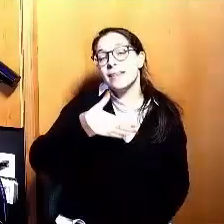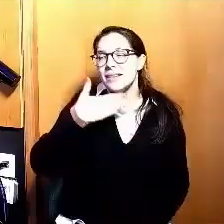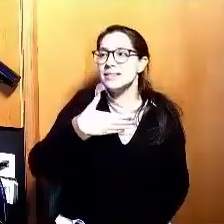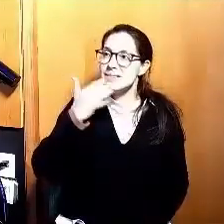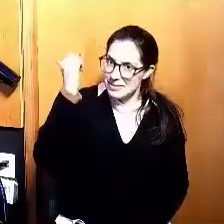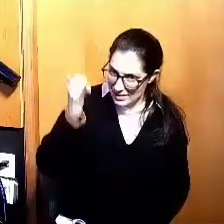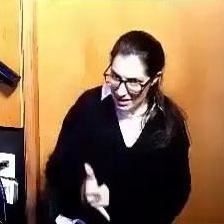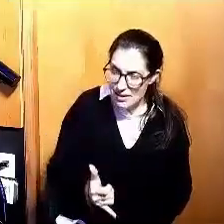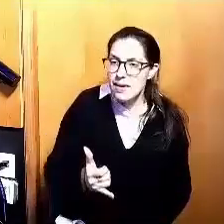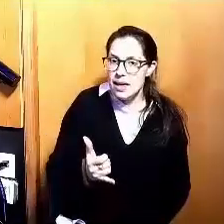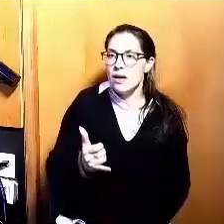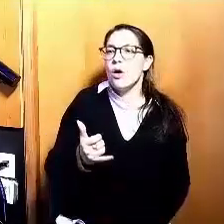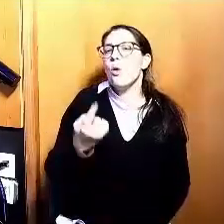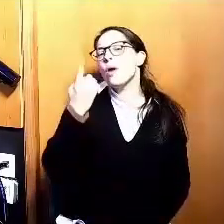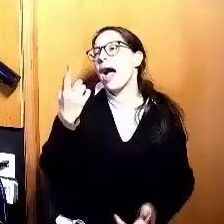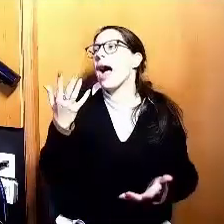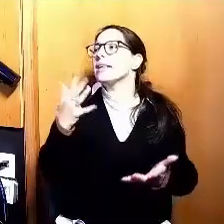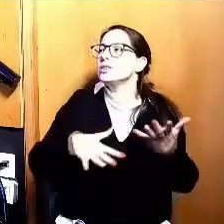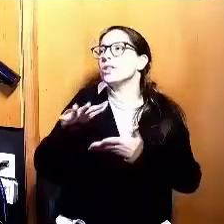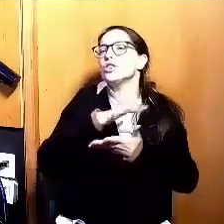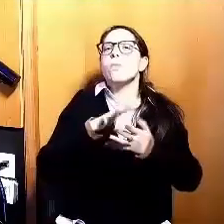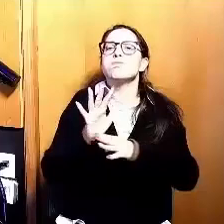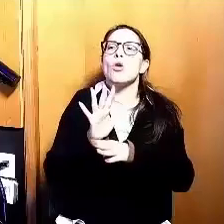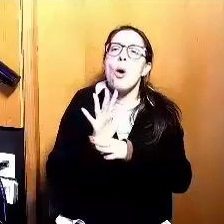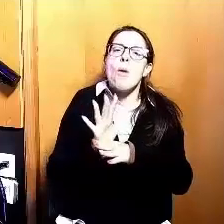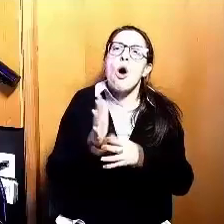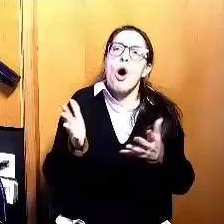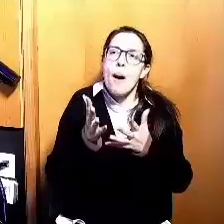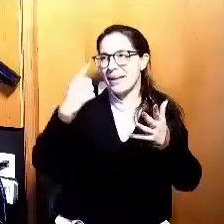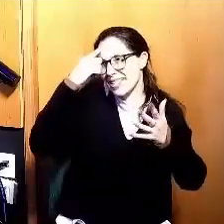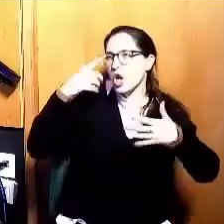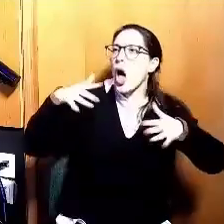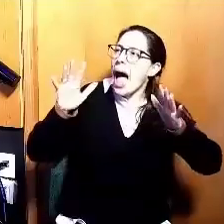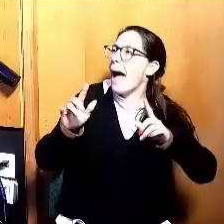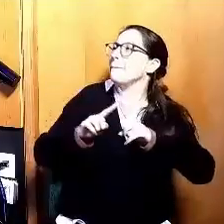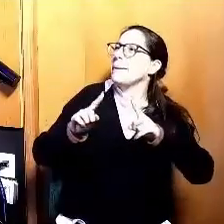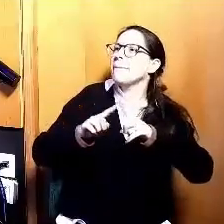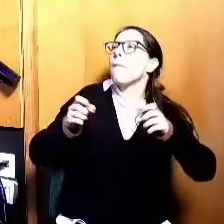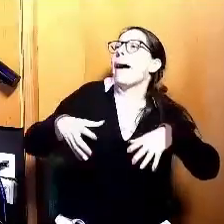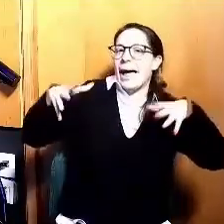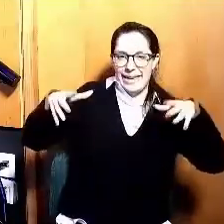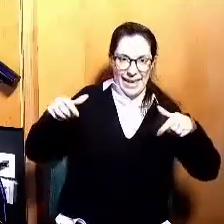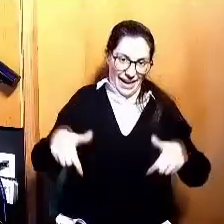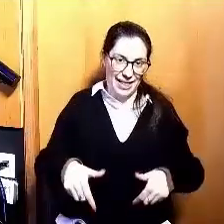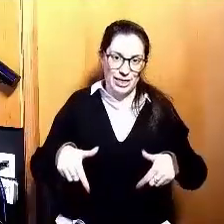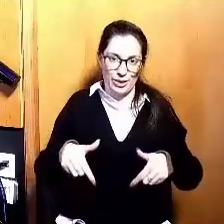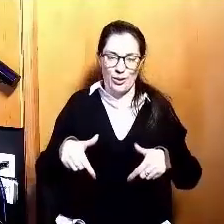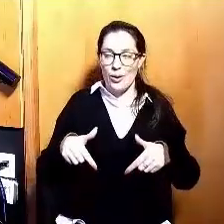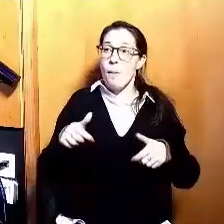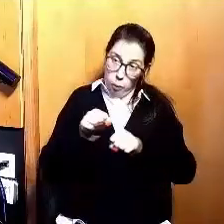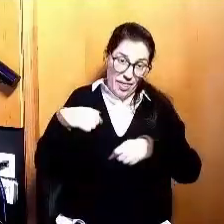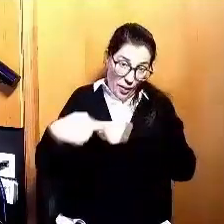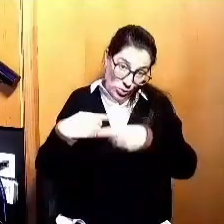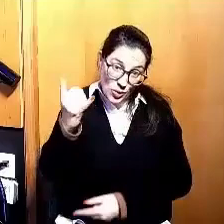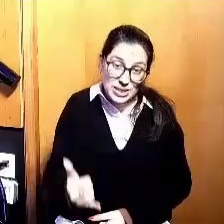Sí, fue un momento bastante naive. En algún momento dijo estábamos en Disney y creo que puede ser así.